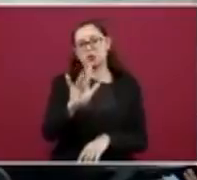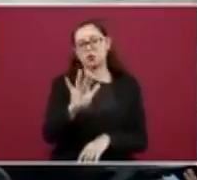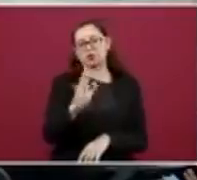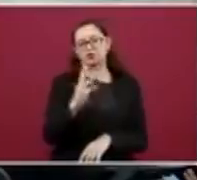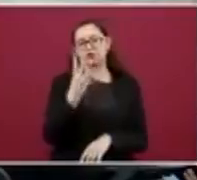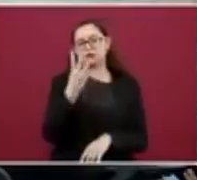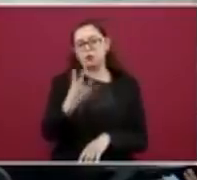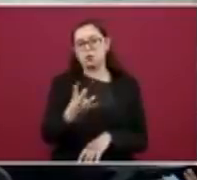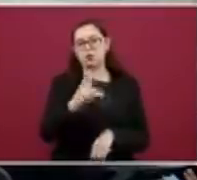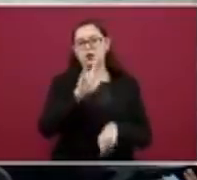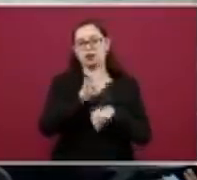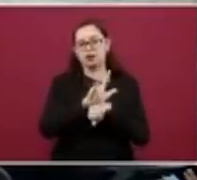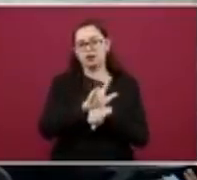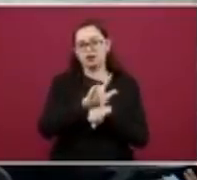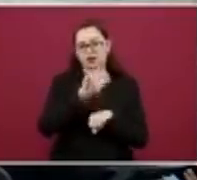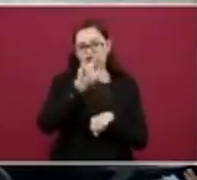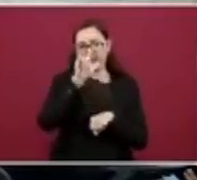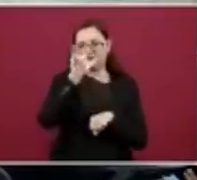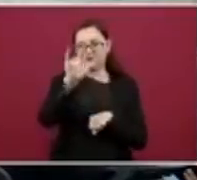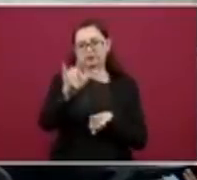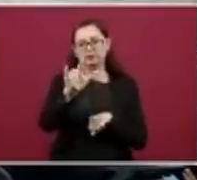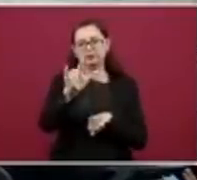aeronaves,